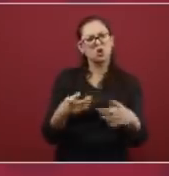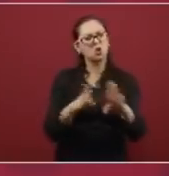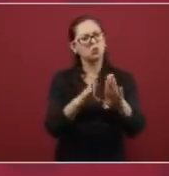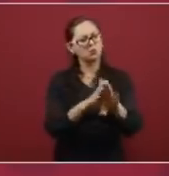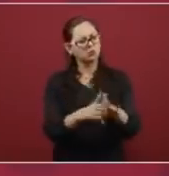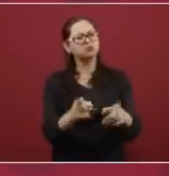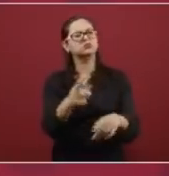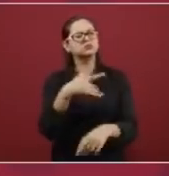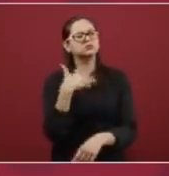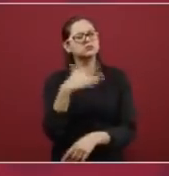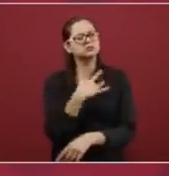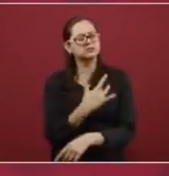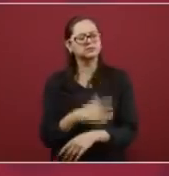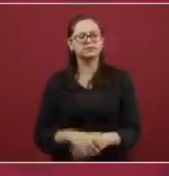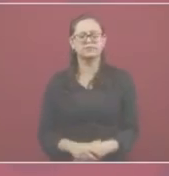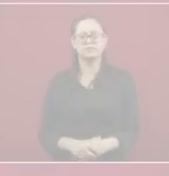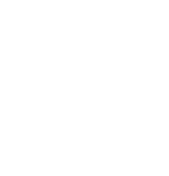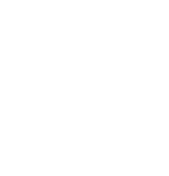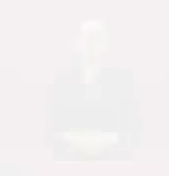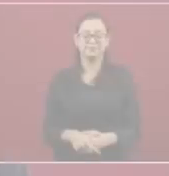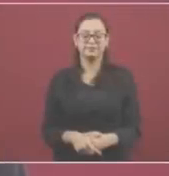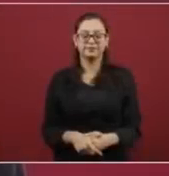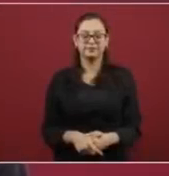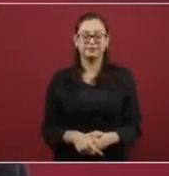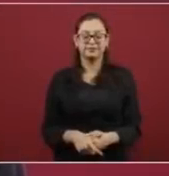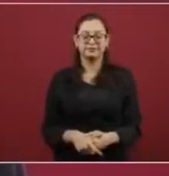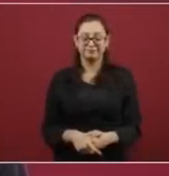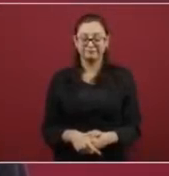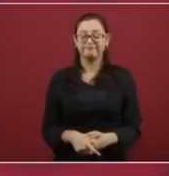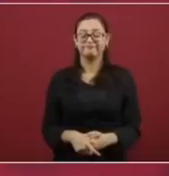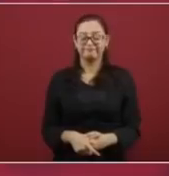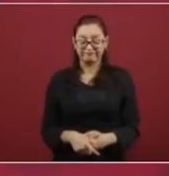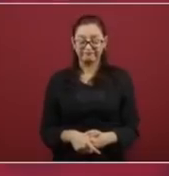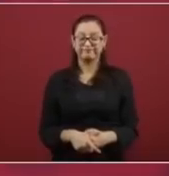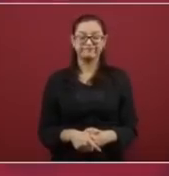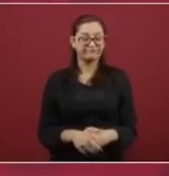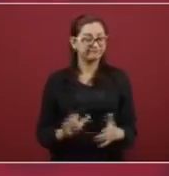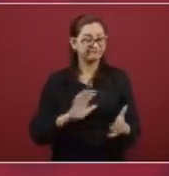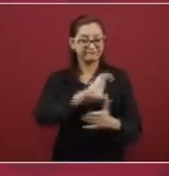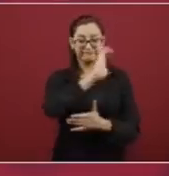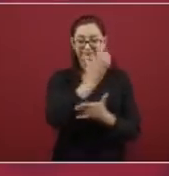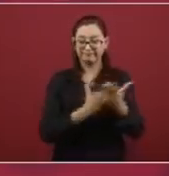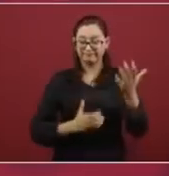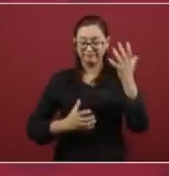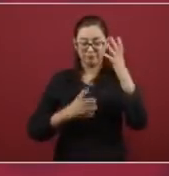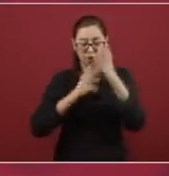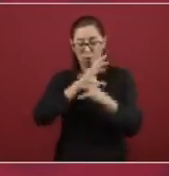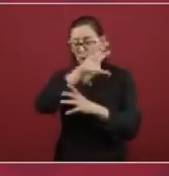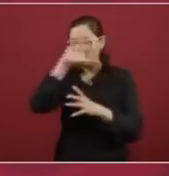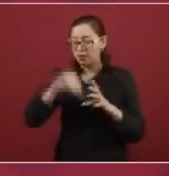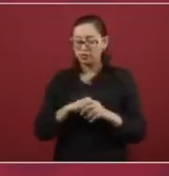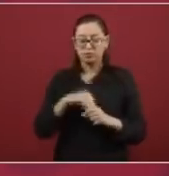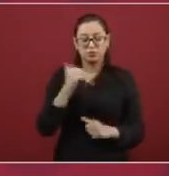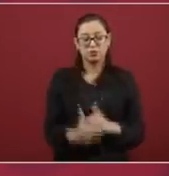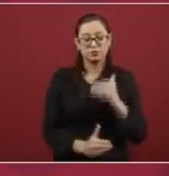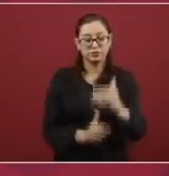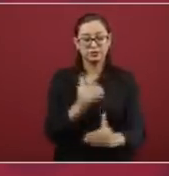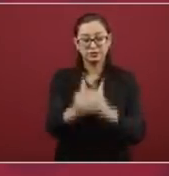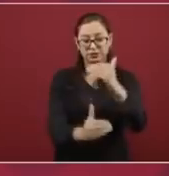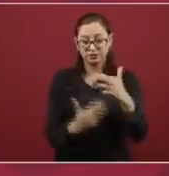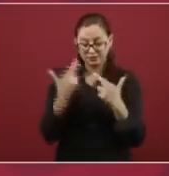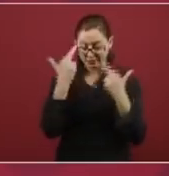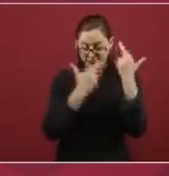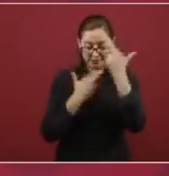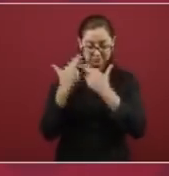mecanismos porque ha habido mucha simulación. Vamos a revisar todos esos procedimientos. O sea, terminar con